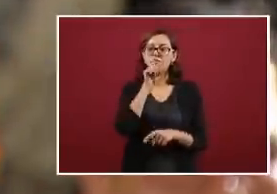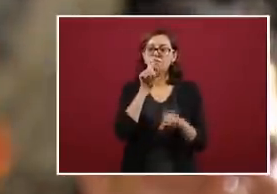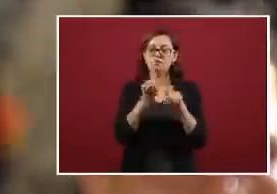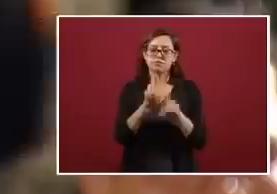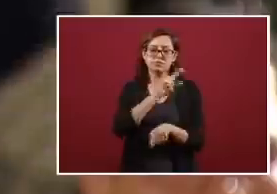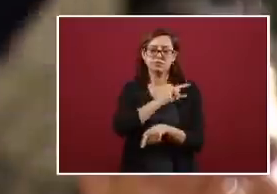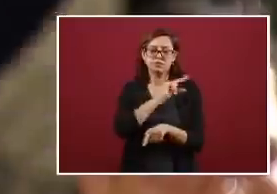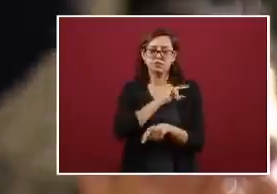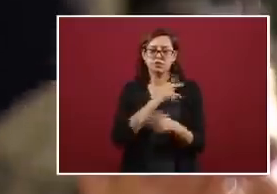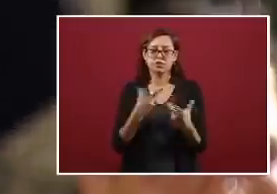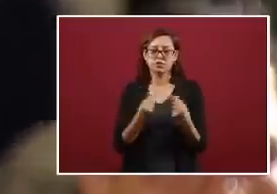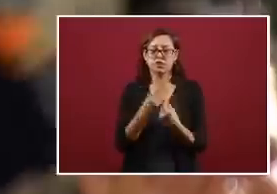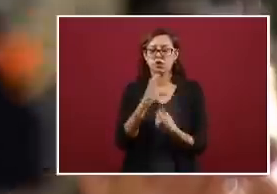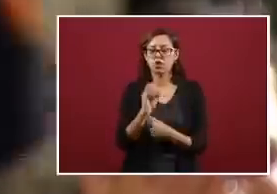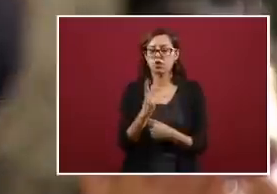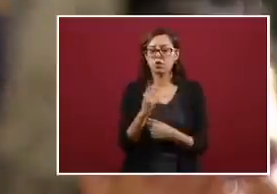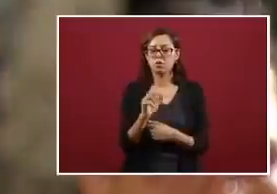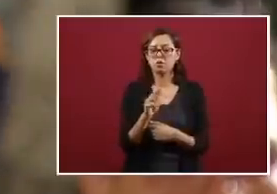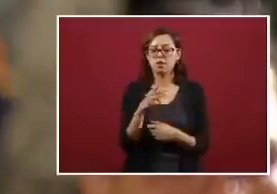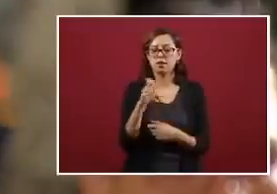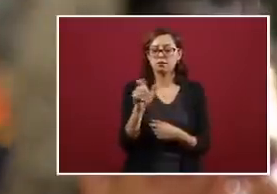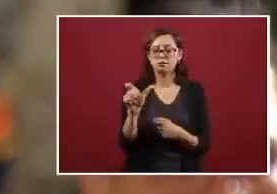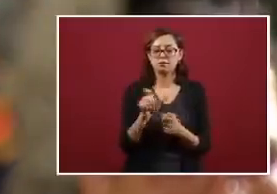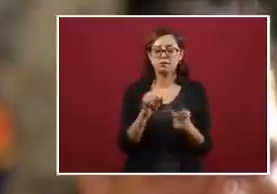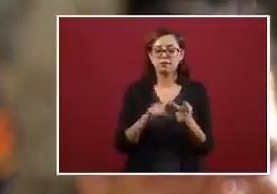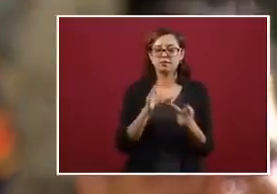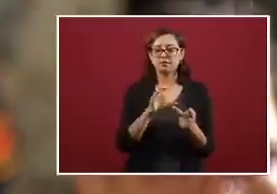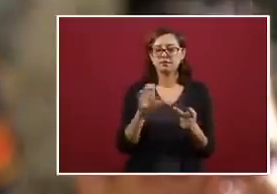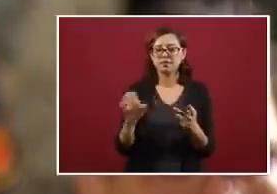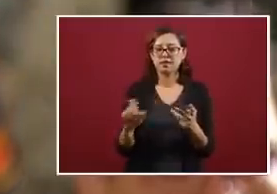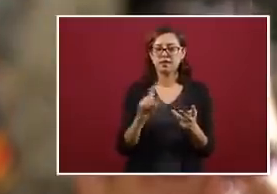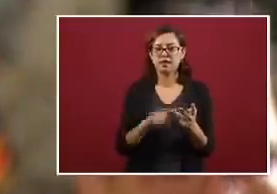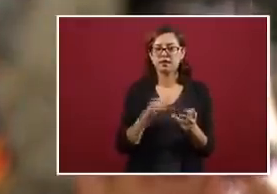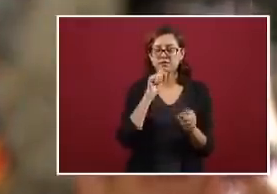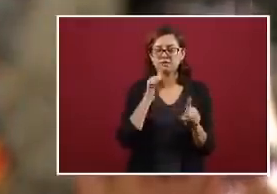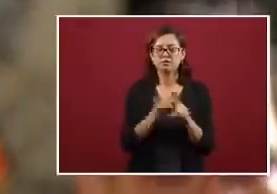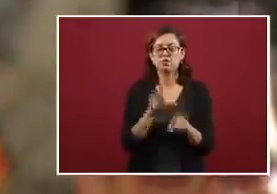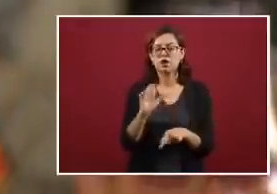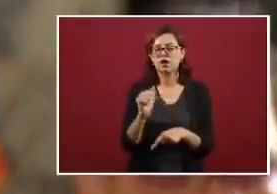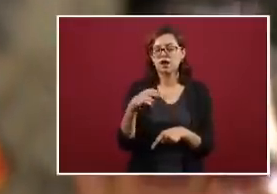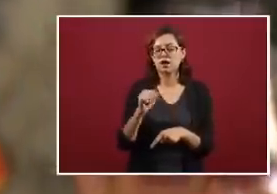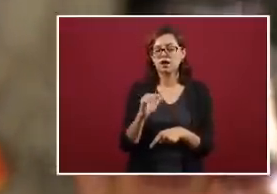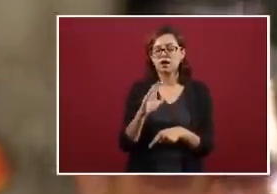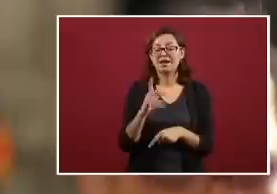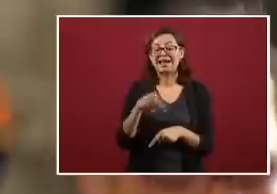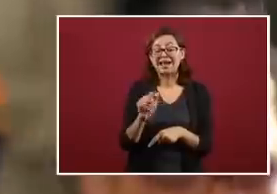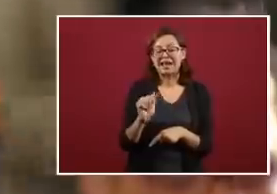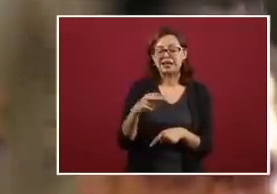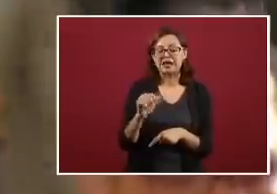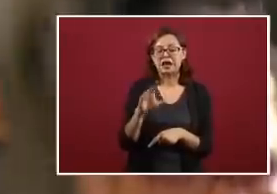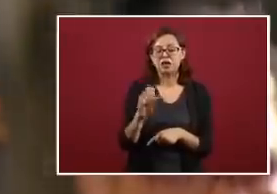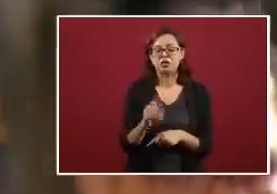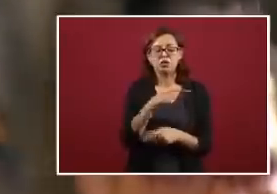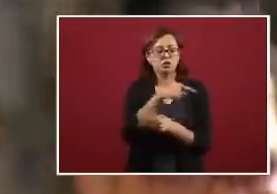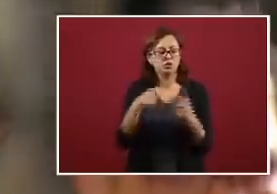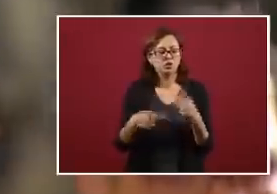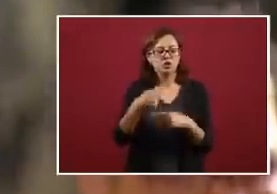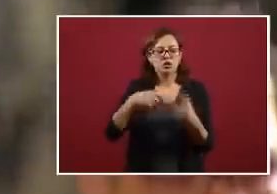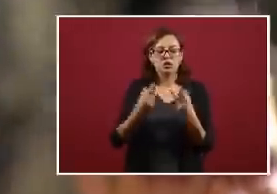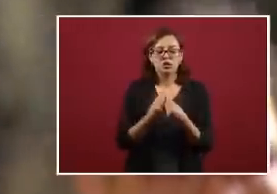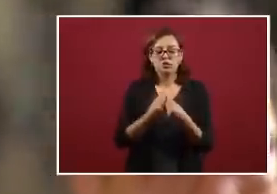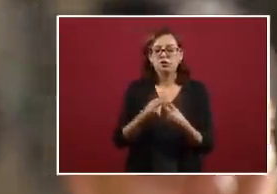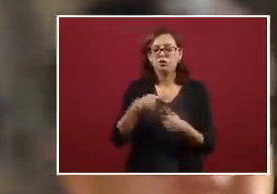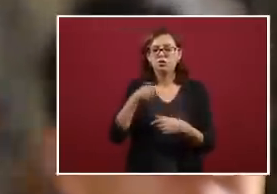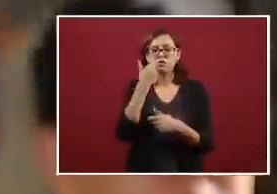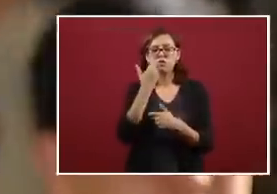privada, entre ellos Coparmex, CCE e incluso con Canaco. Mencionarle, ellos están empujando, tratando de empujar para